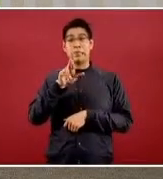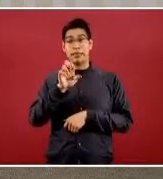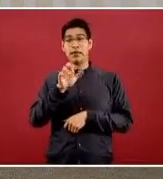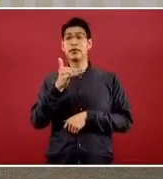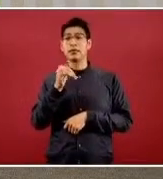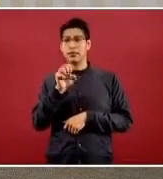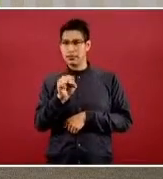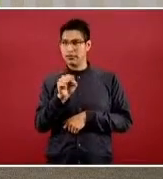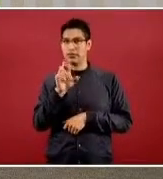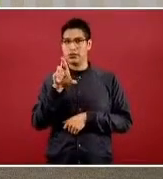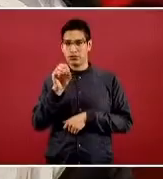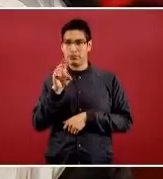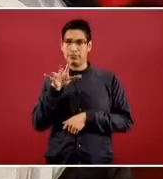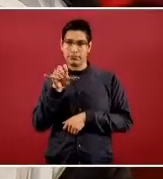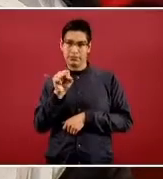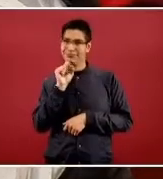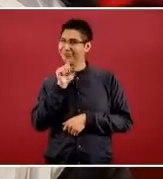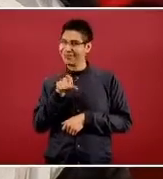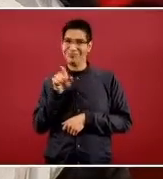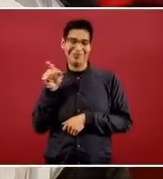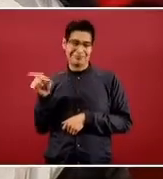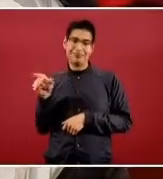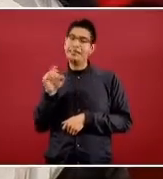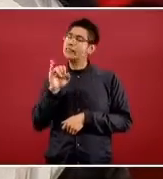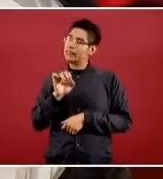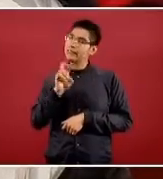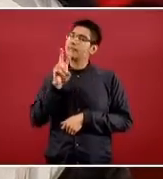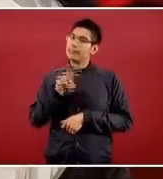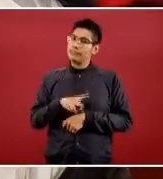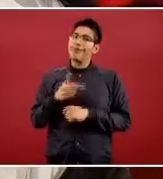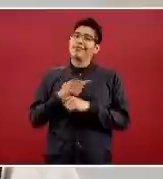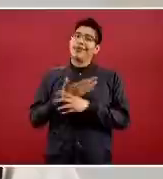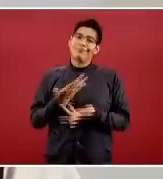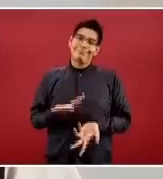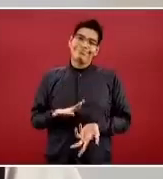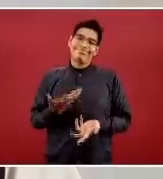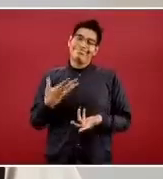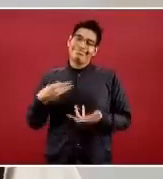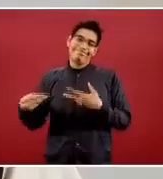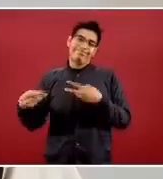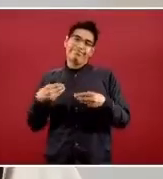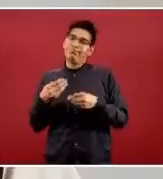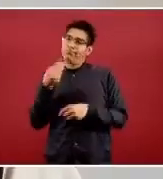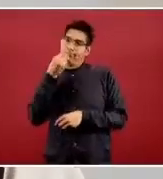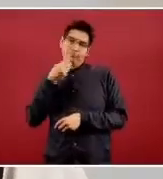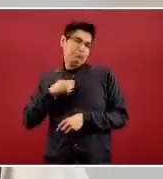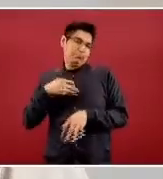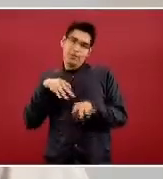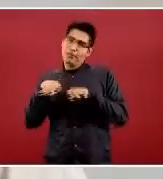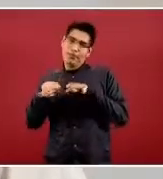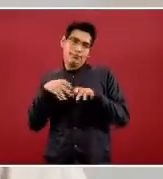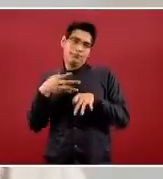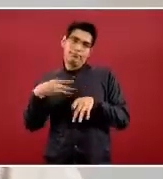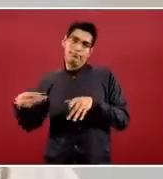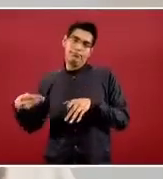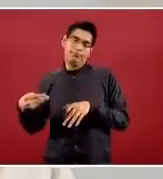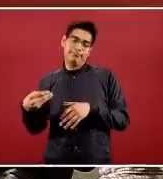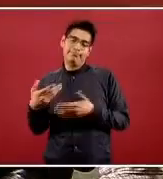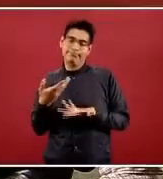salud del trabajo, menciona que sí hubo una exposición ocupacional del doctor. Es cuanto,